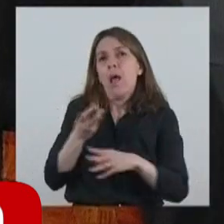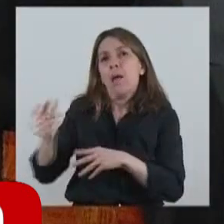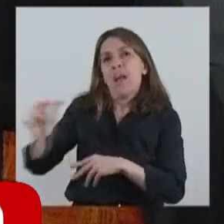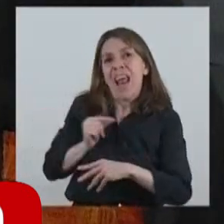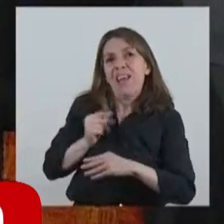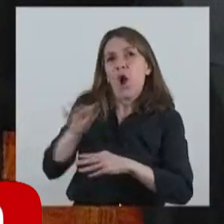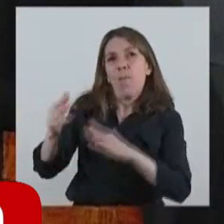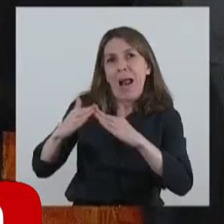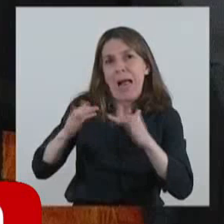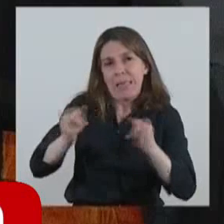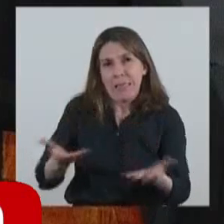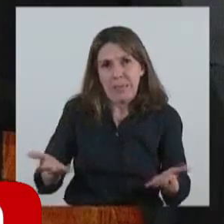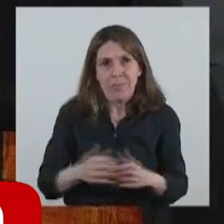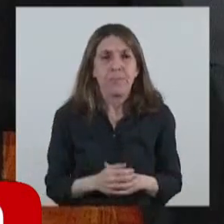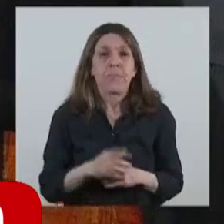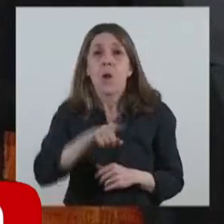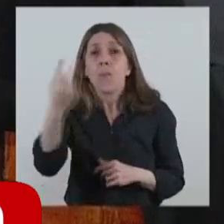Ahora sí, última pregunta.